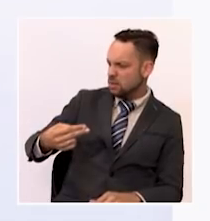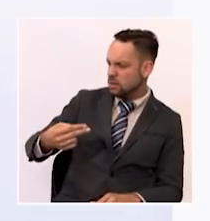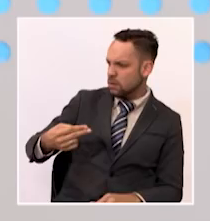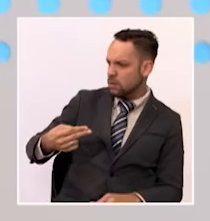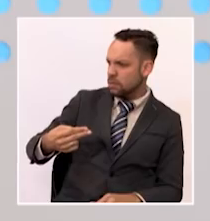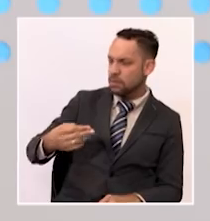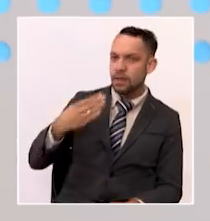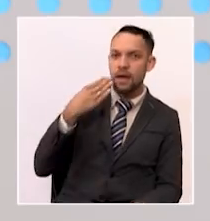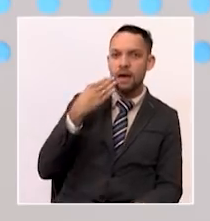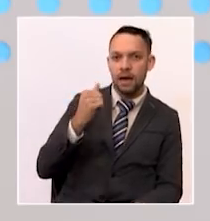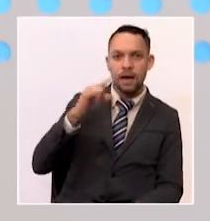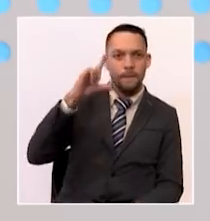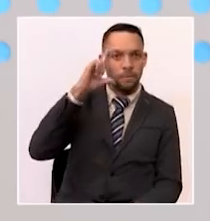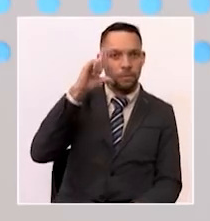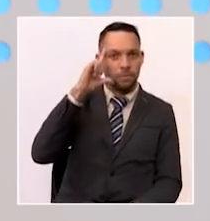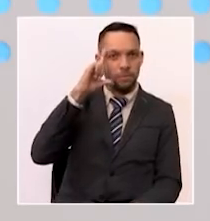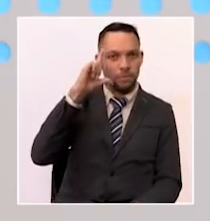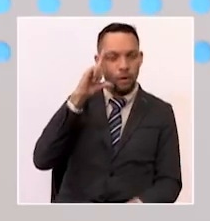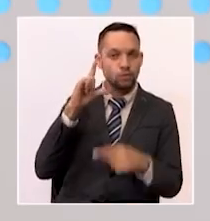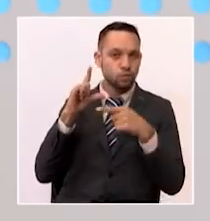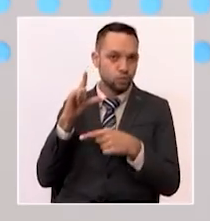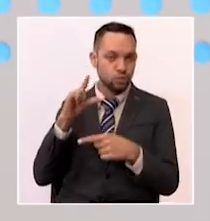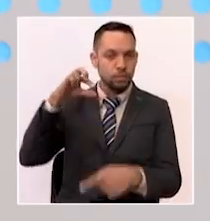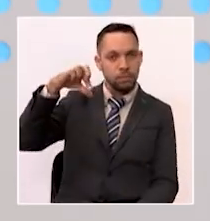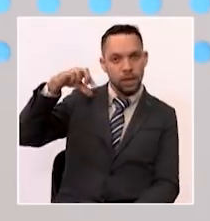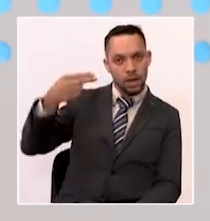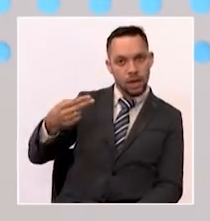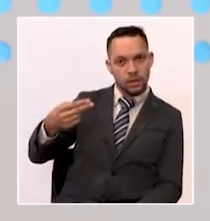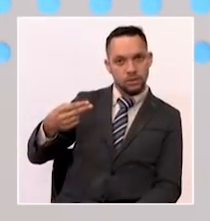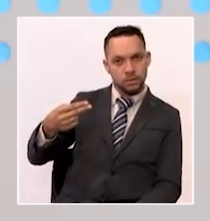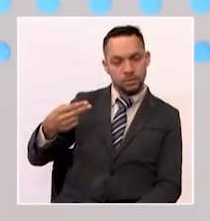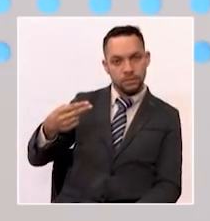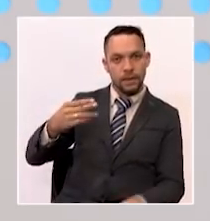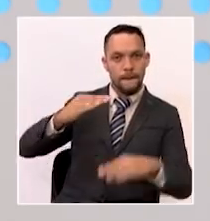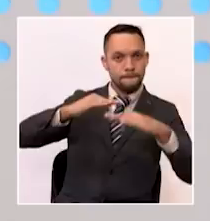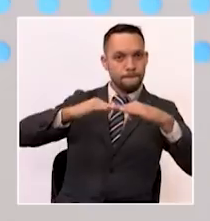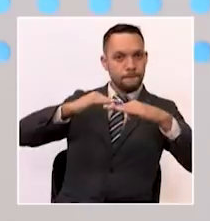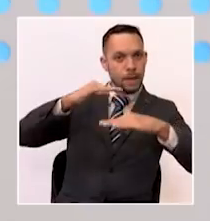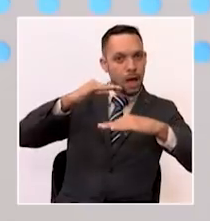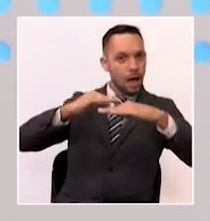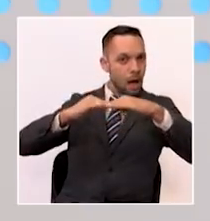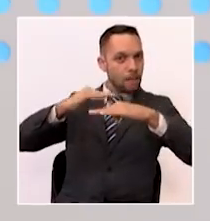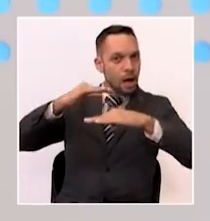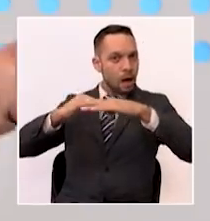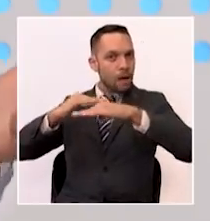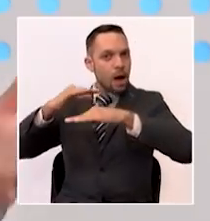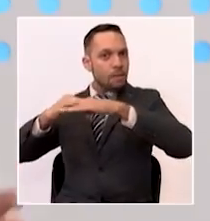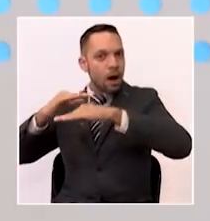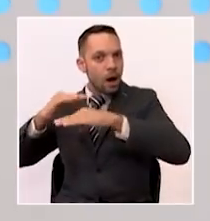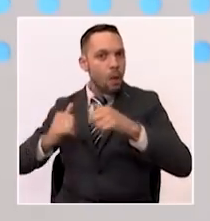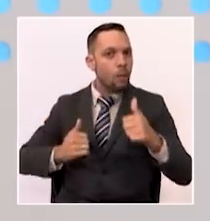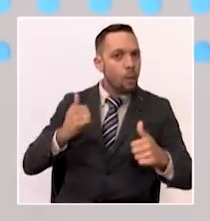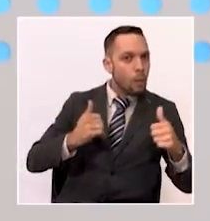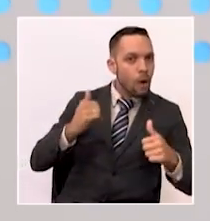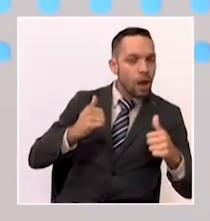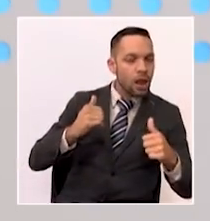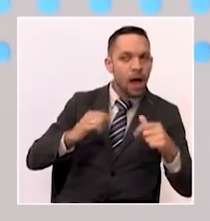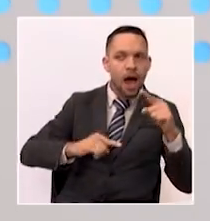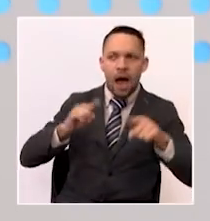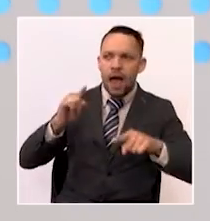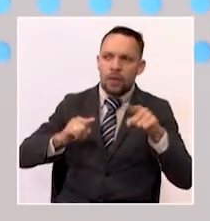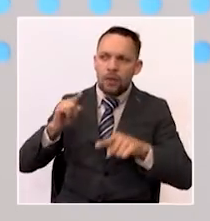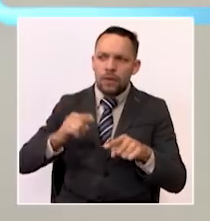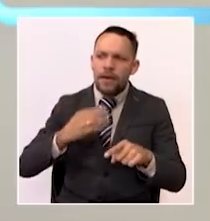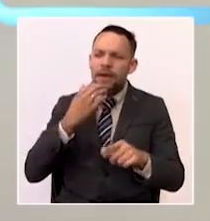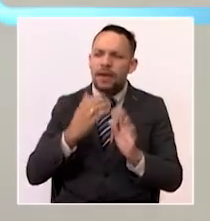La vagina tiene un pH, ¿cierto?, unos rangos, que son cuáles y qué pasa cuando esto se altera.